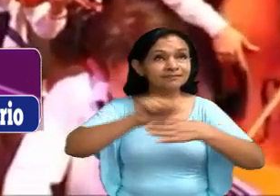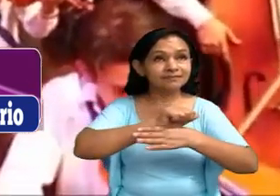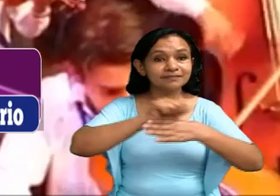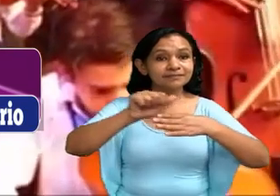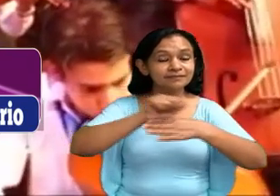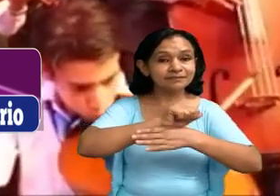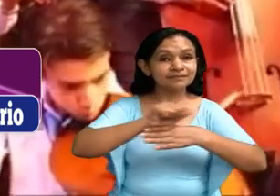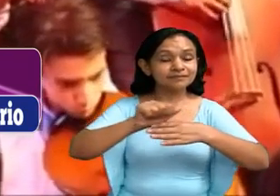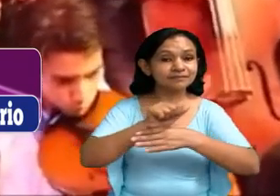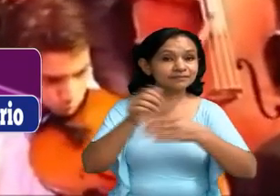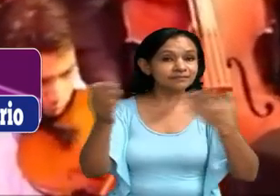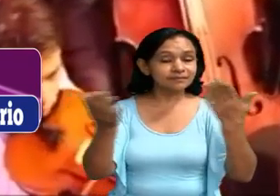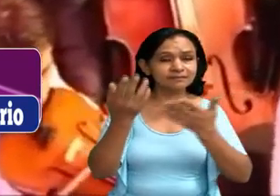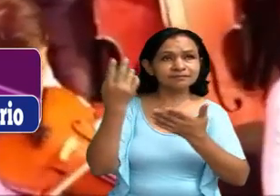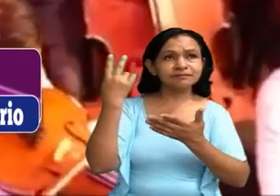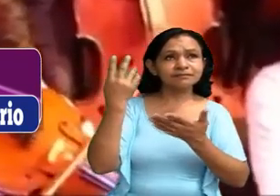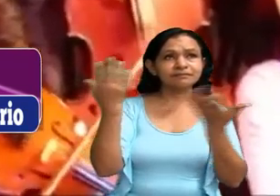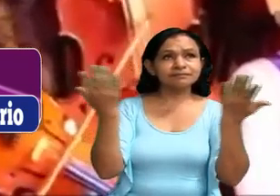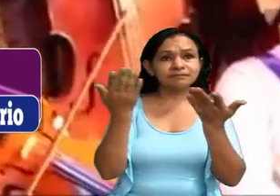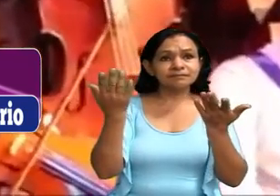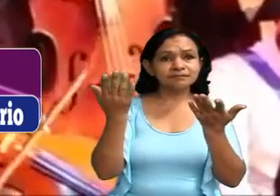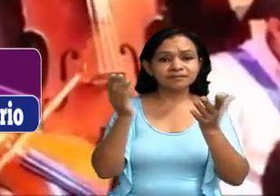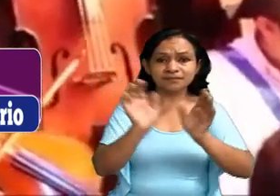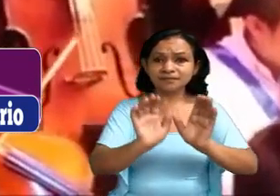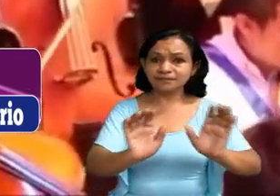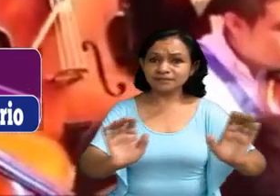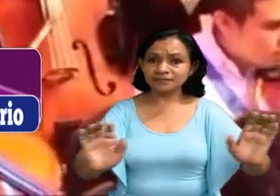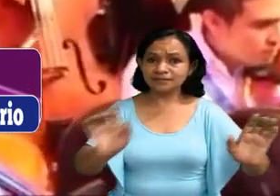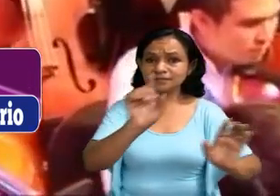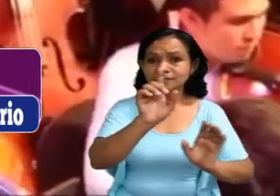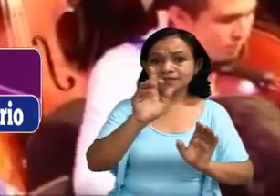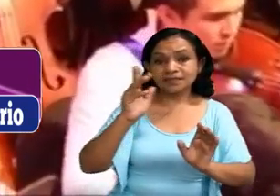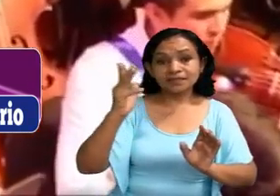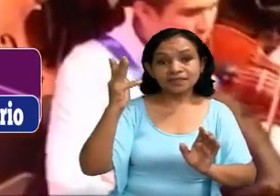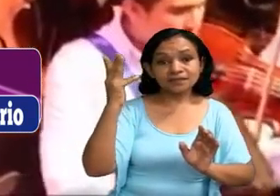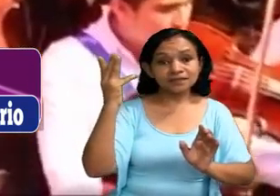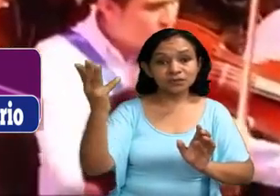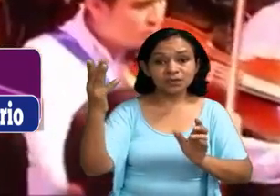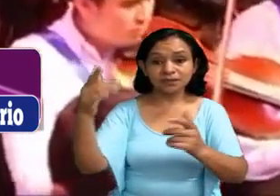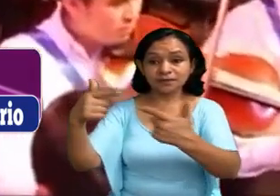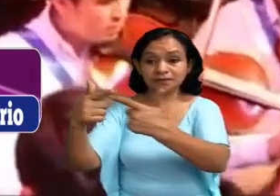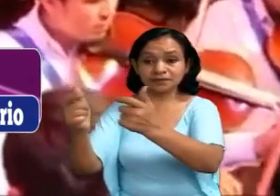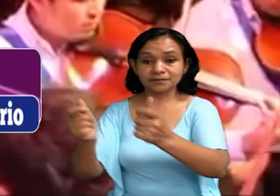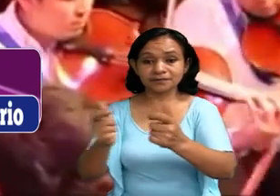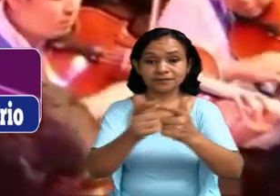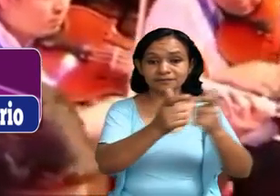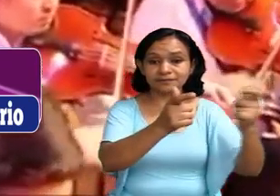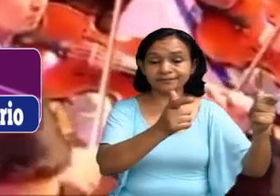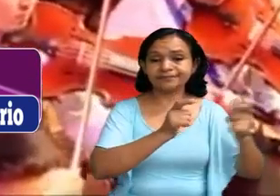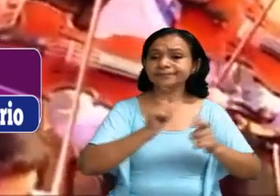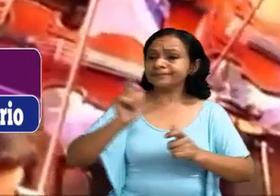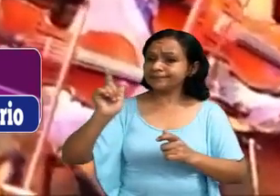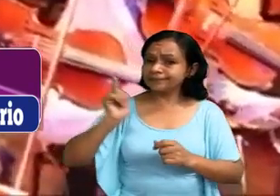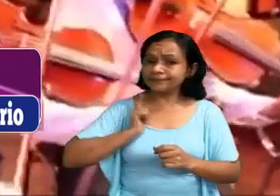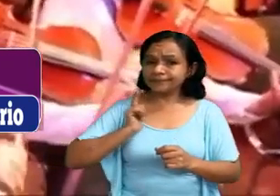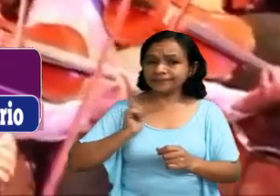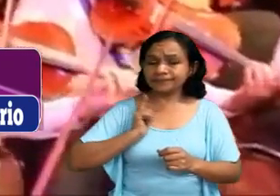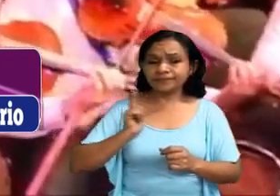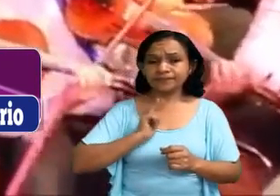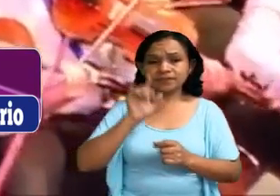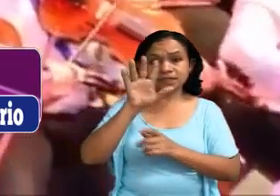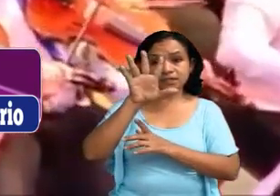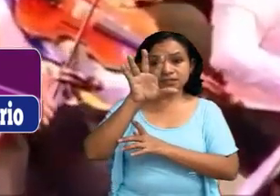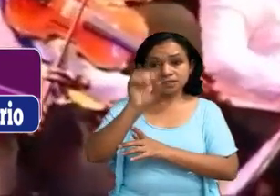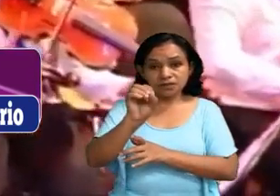no solamente están incorporados niños de las 19 orquestas, sino que tenemos también como